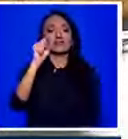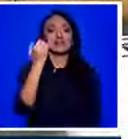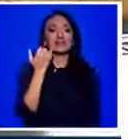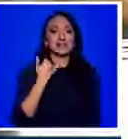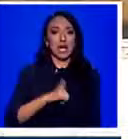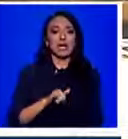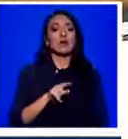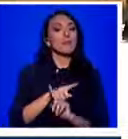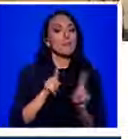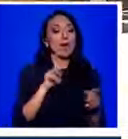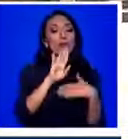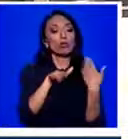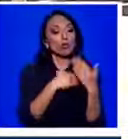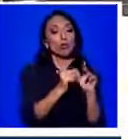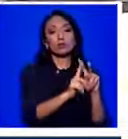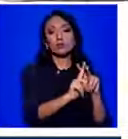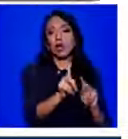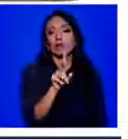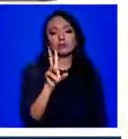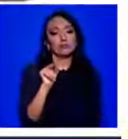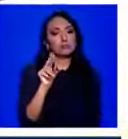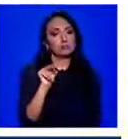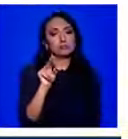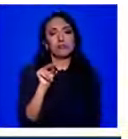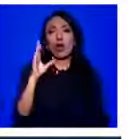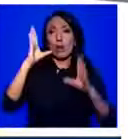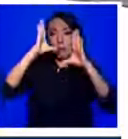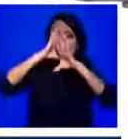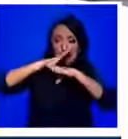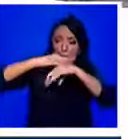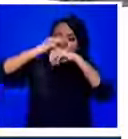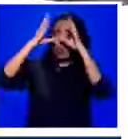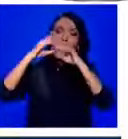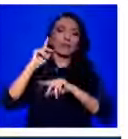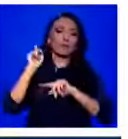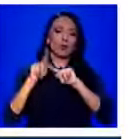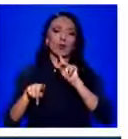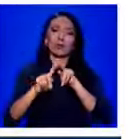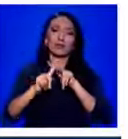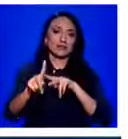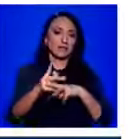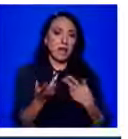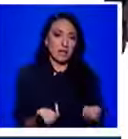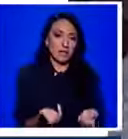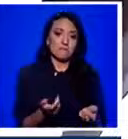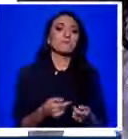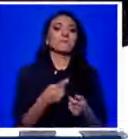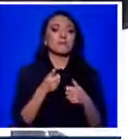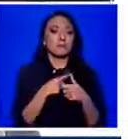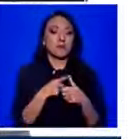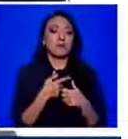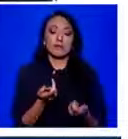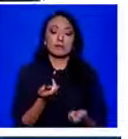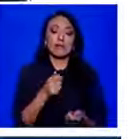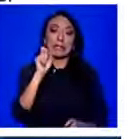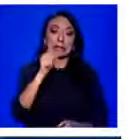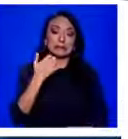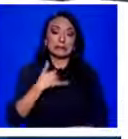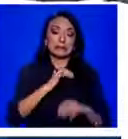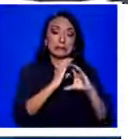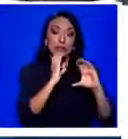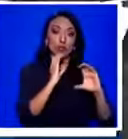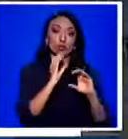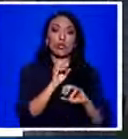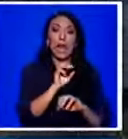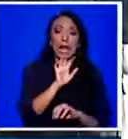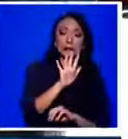tienen, no salen todas, o sea, no han salido todas las madrugadas, por ejemplo, por el toque de queda, por el estado, no están saliendo todas. Sí hay buses en las